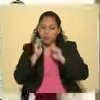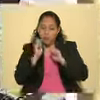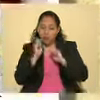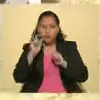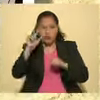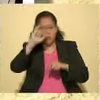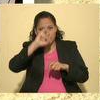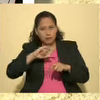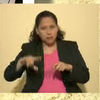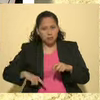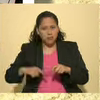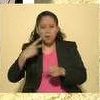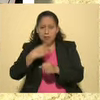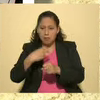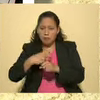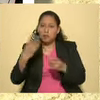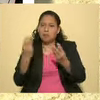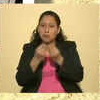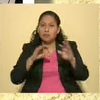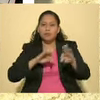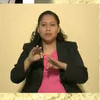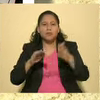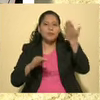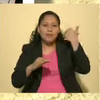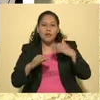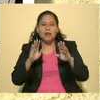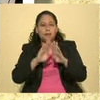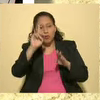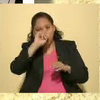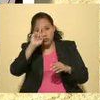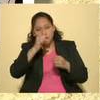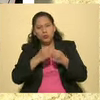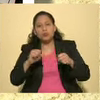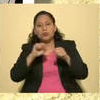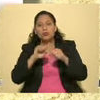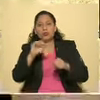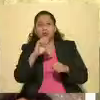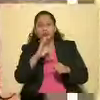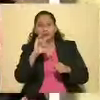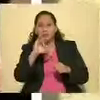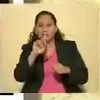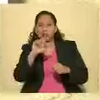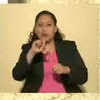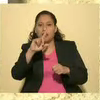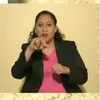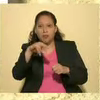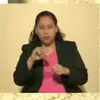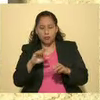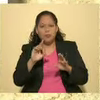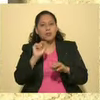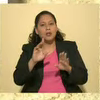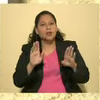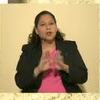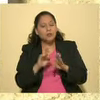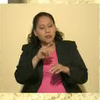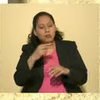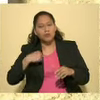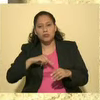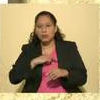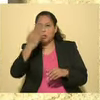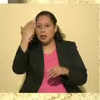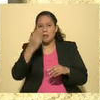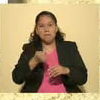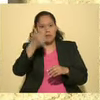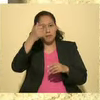jefe de gobierno anterior me invitó a trabajar con él en lo que era el Consejo de Ciudadanos de Seguridad Pública y Procuración de Justicia, que lo reinventamos en aquel